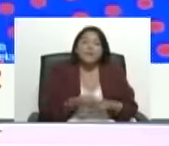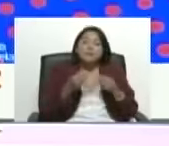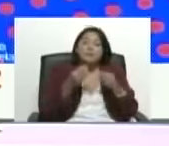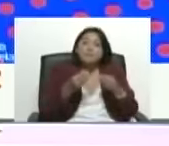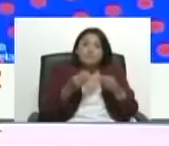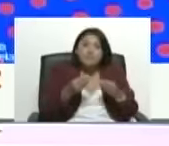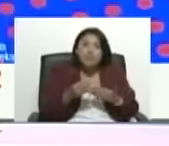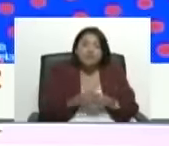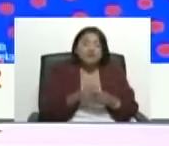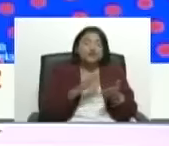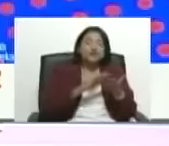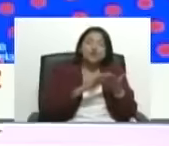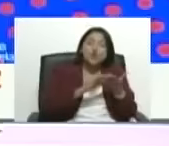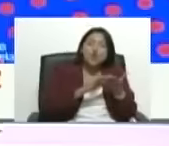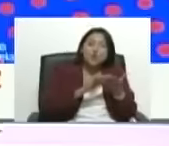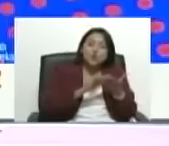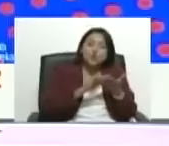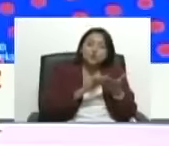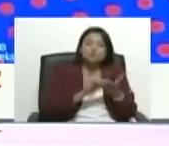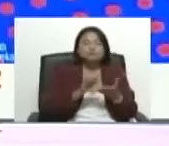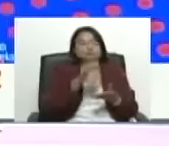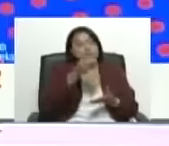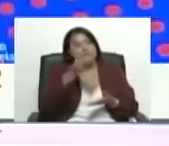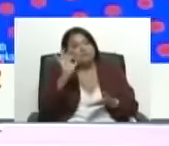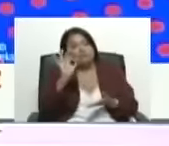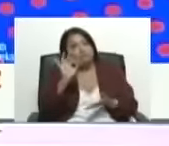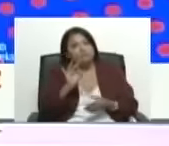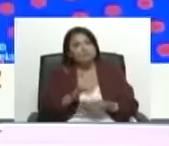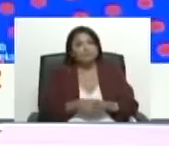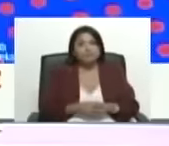tener una solución práctica y satisfactoria para